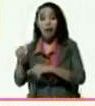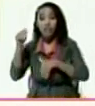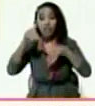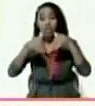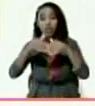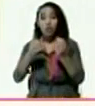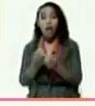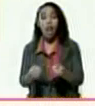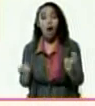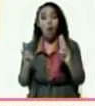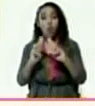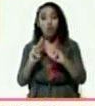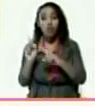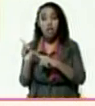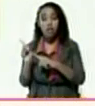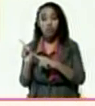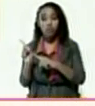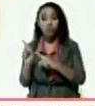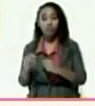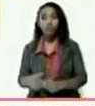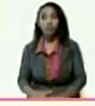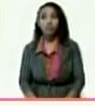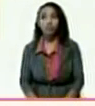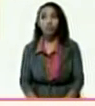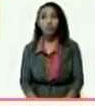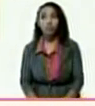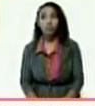ONU para